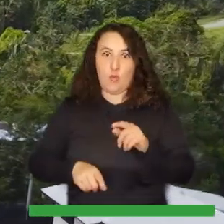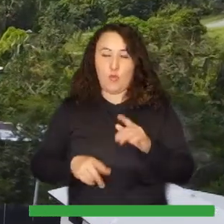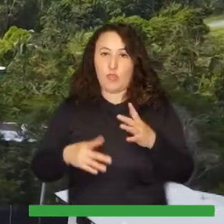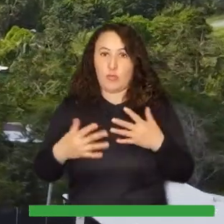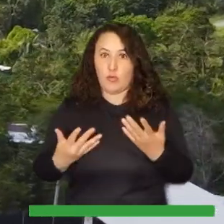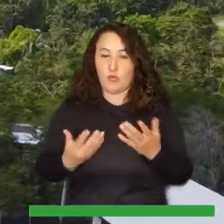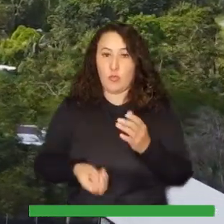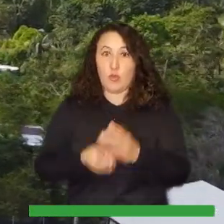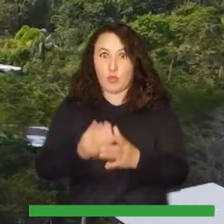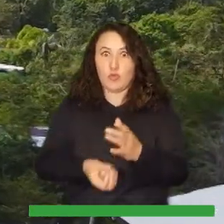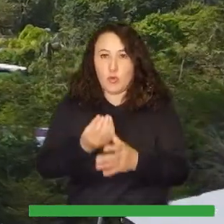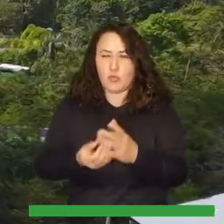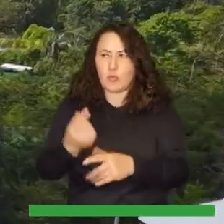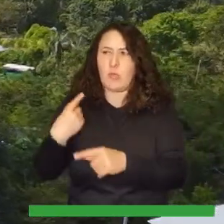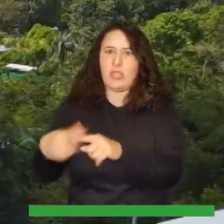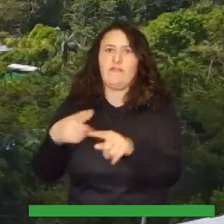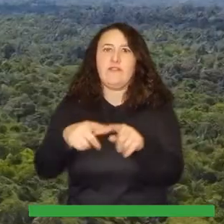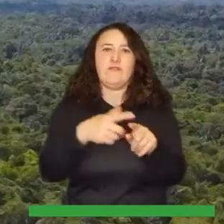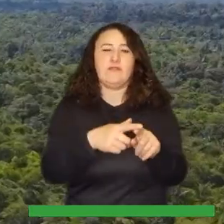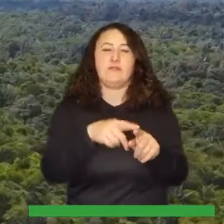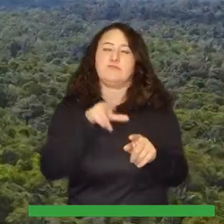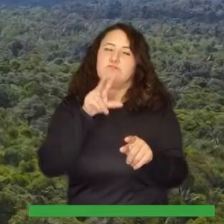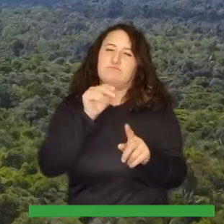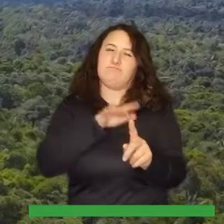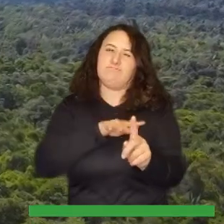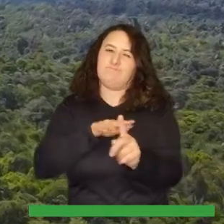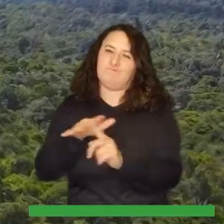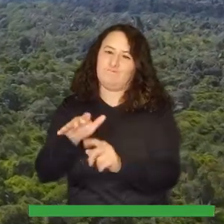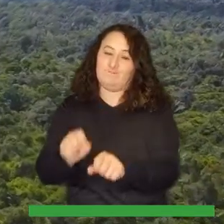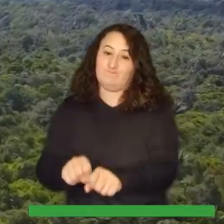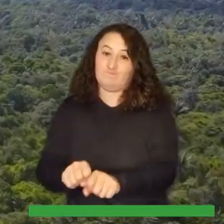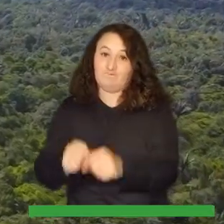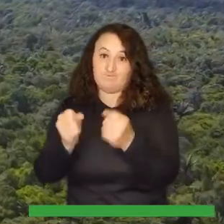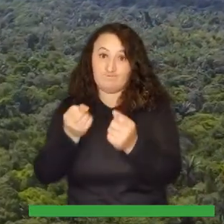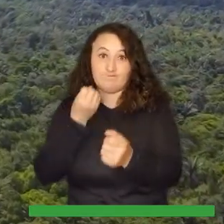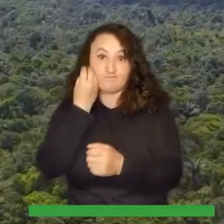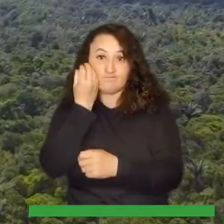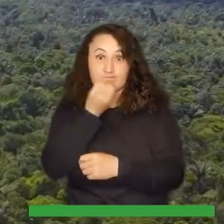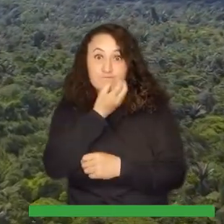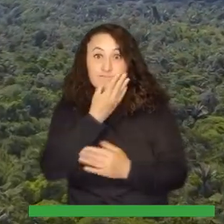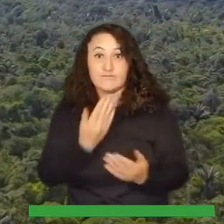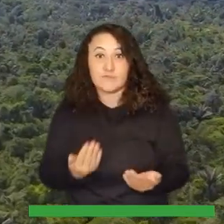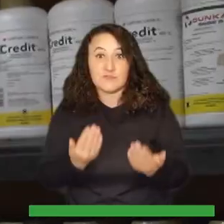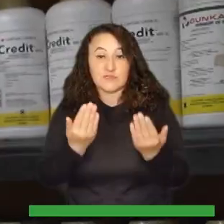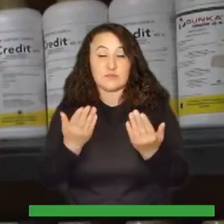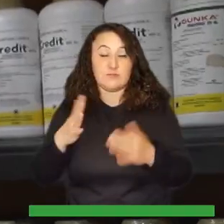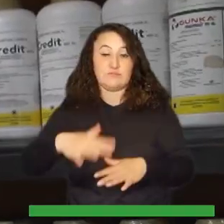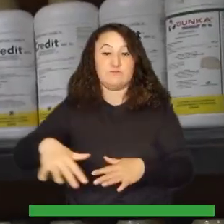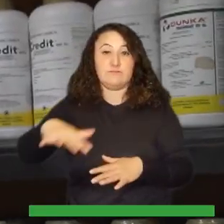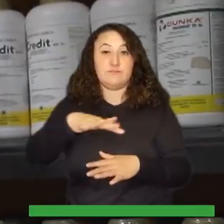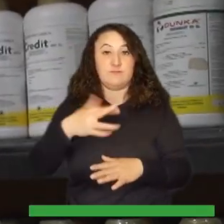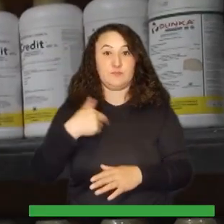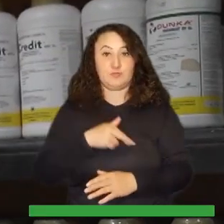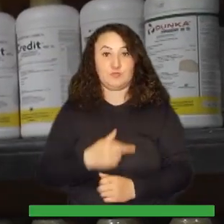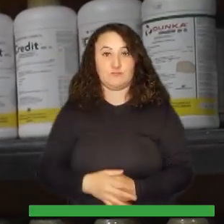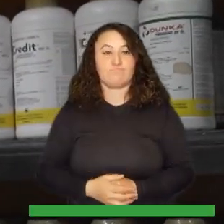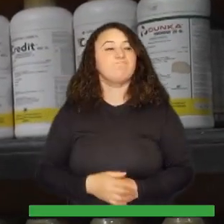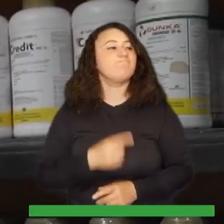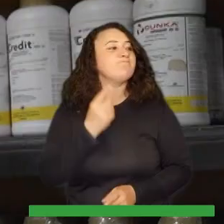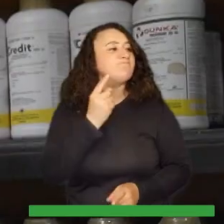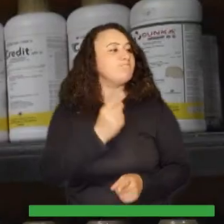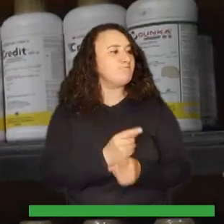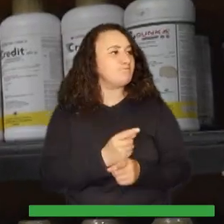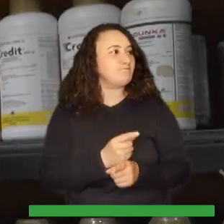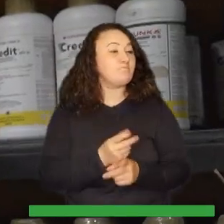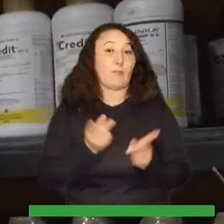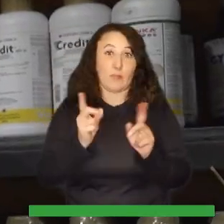aplicando muchos productos para que no acabemos con la fauna benéfica de nuestra zona. Correcto. Asimismo, que